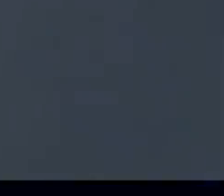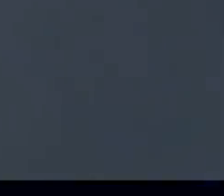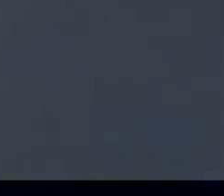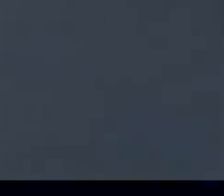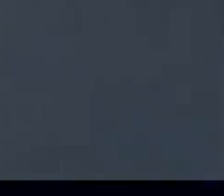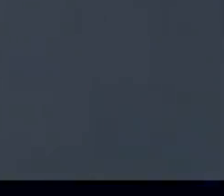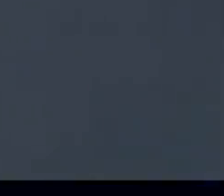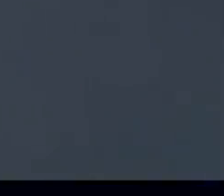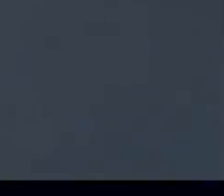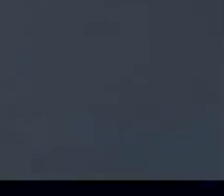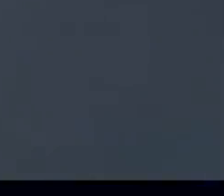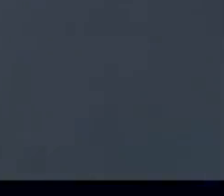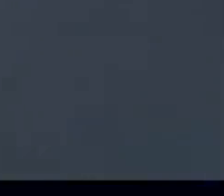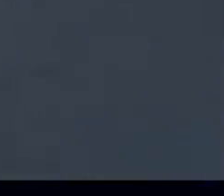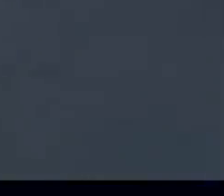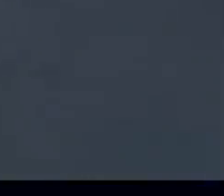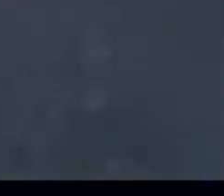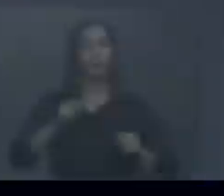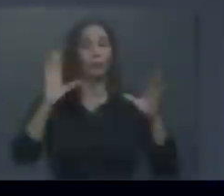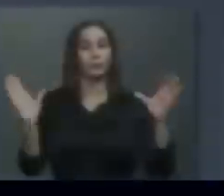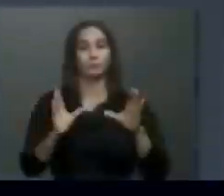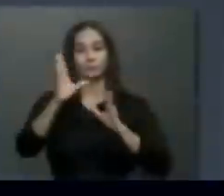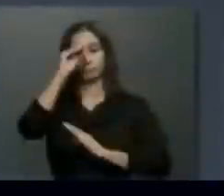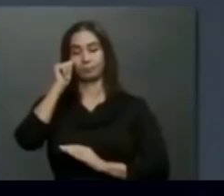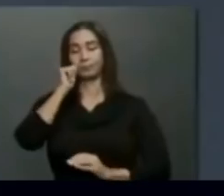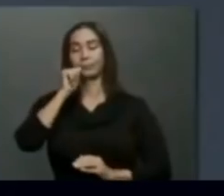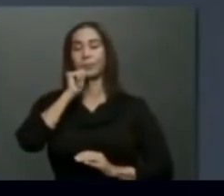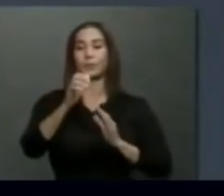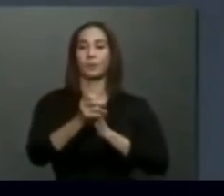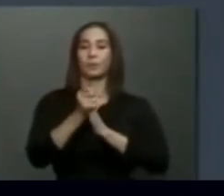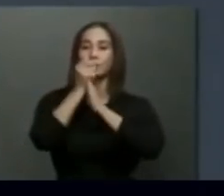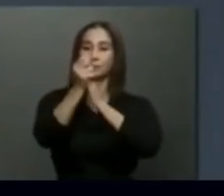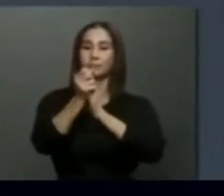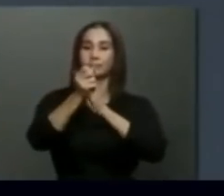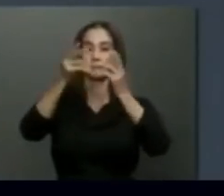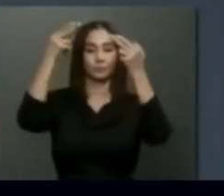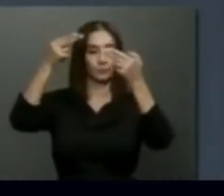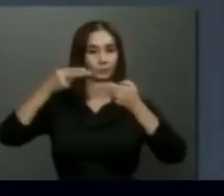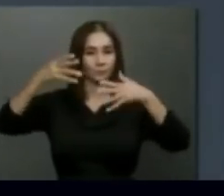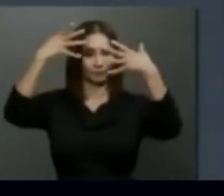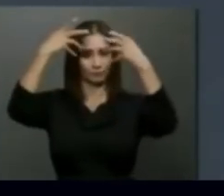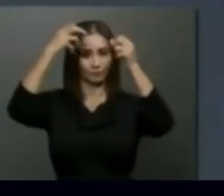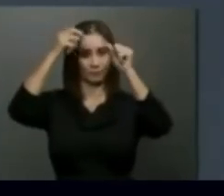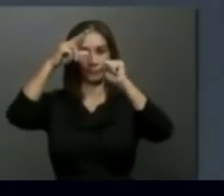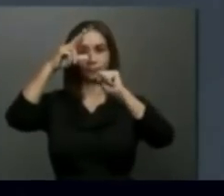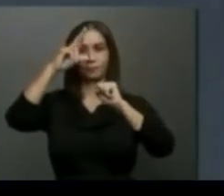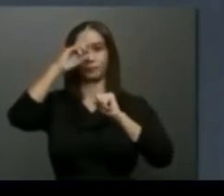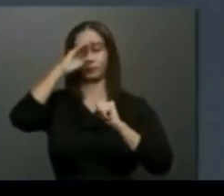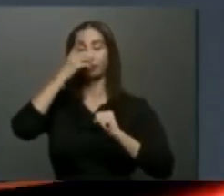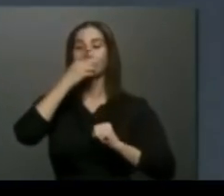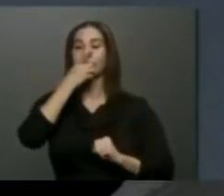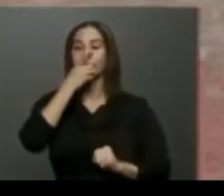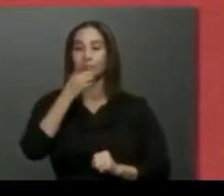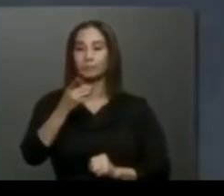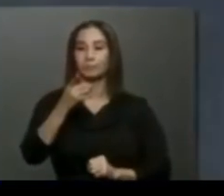vulnerabilidad. Así que este acto, damas y caballeros, está encabezado por el excelentísimo presidente constitucional de